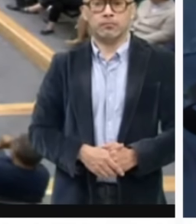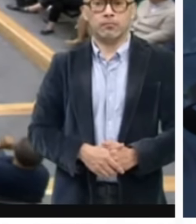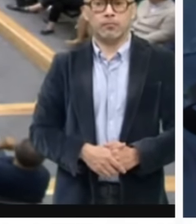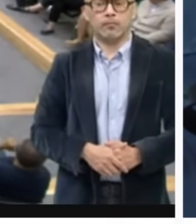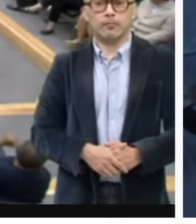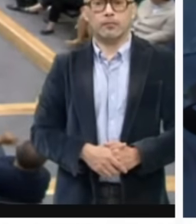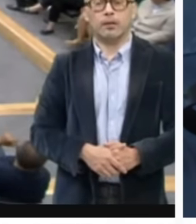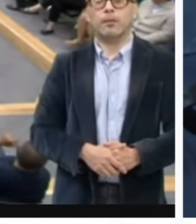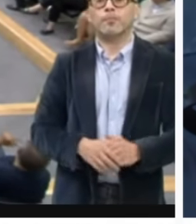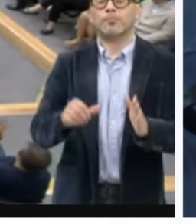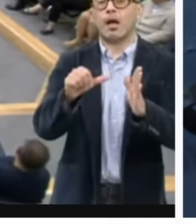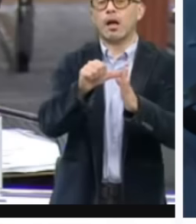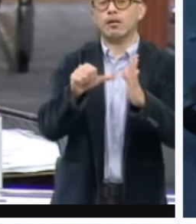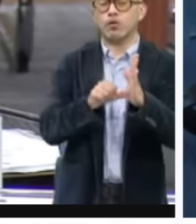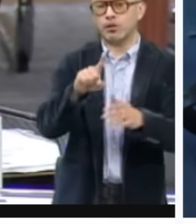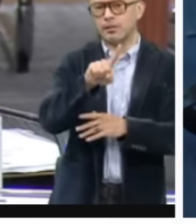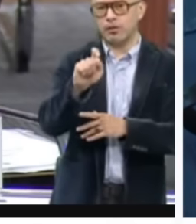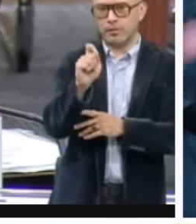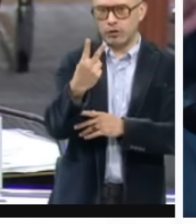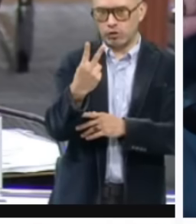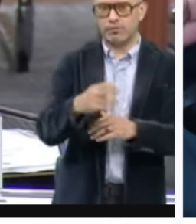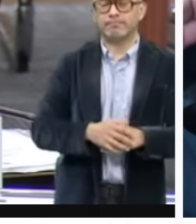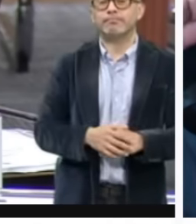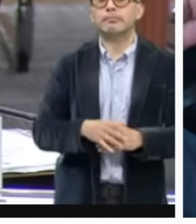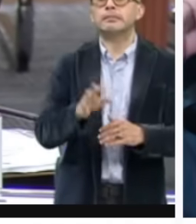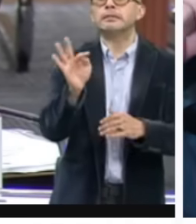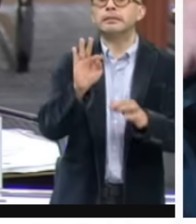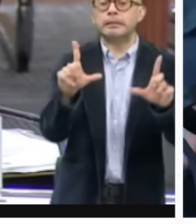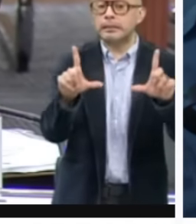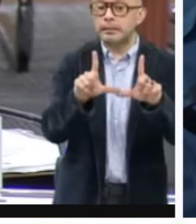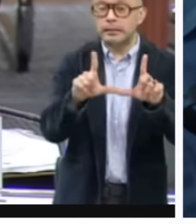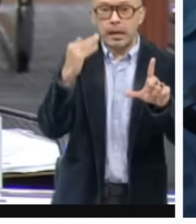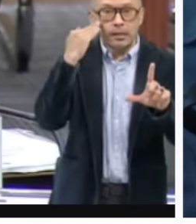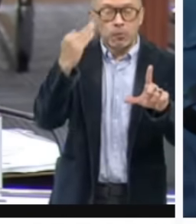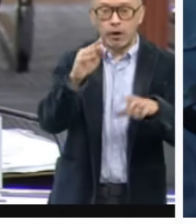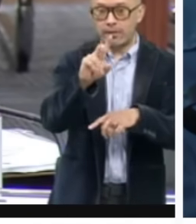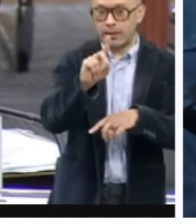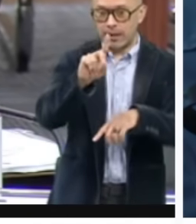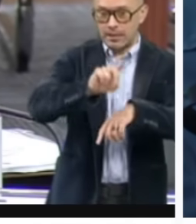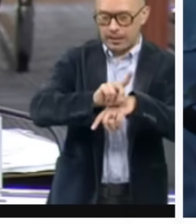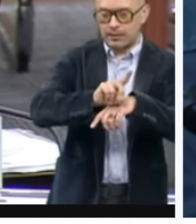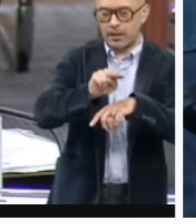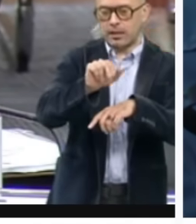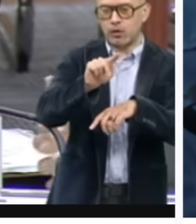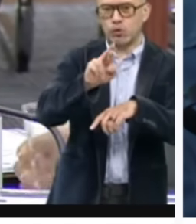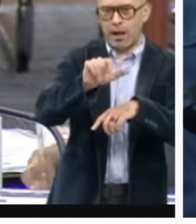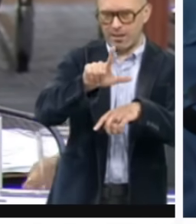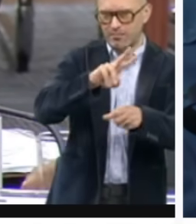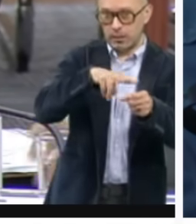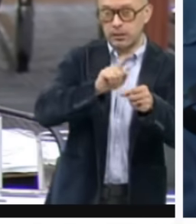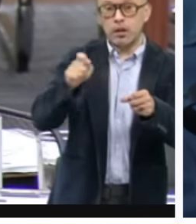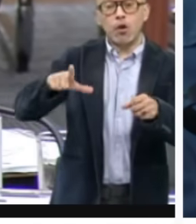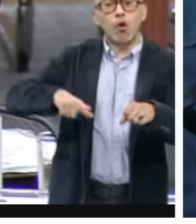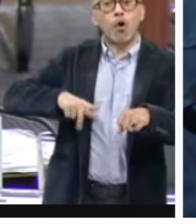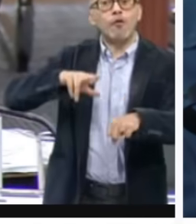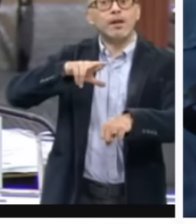Artículo 122. Si la licencia fuere por más de 30 días naturales, en caso de impedimento del gobernador debidamente